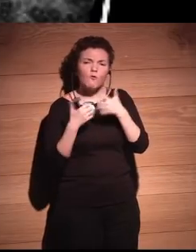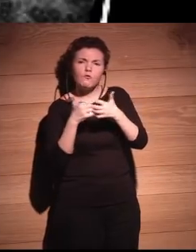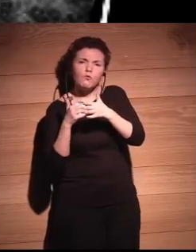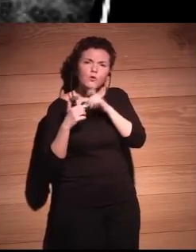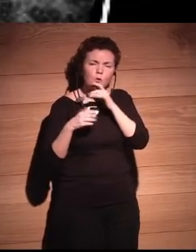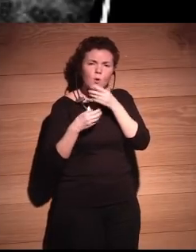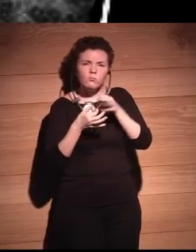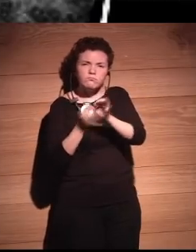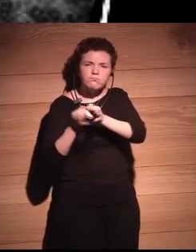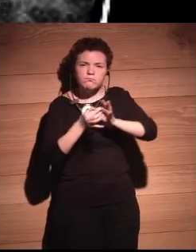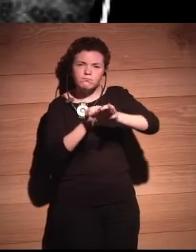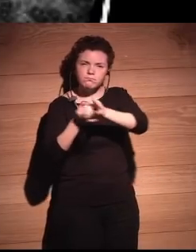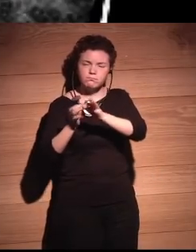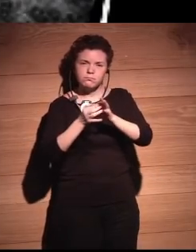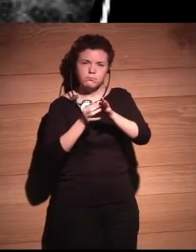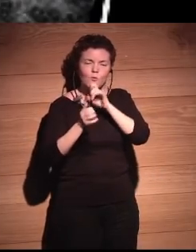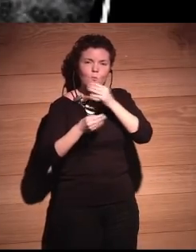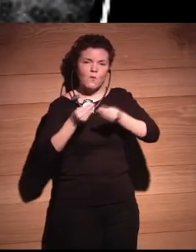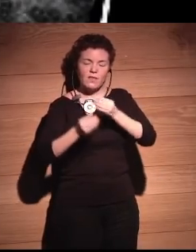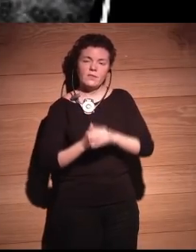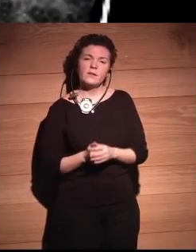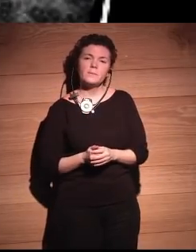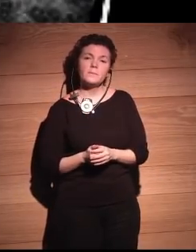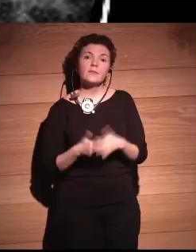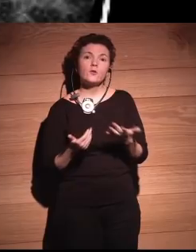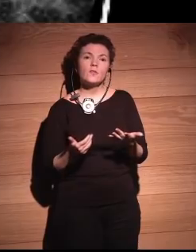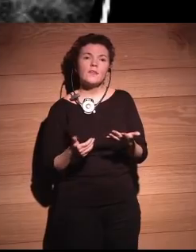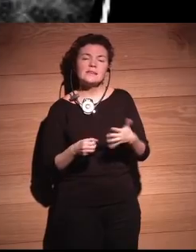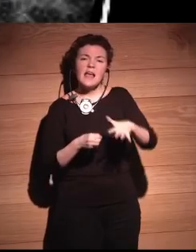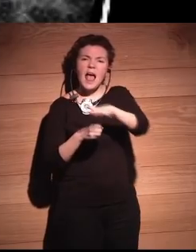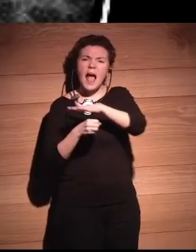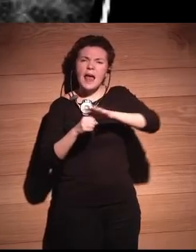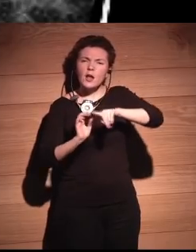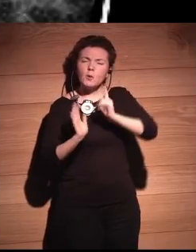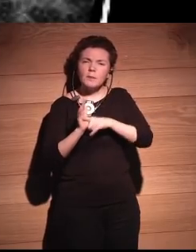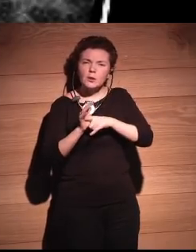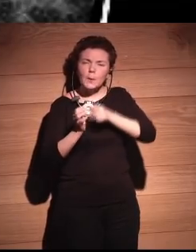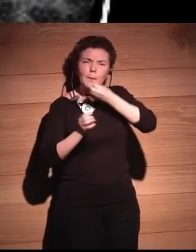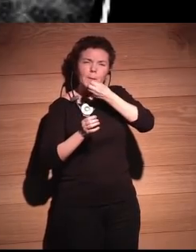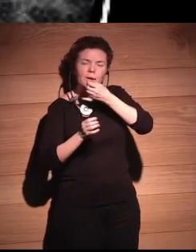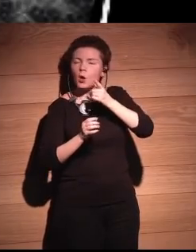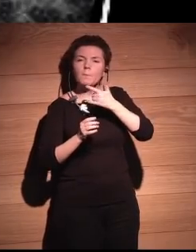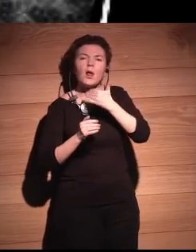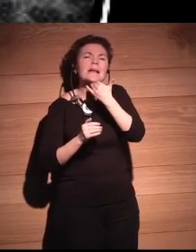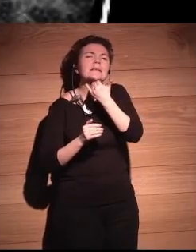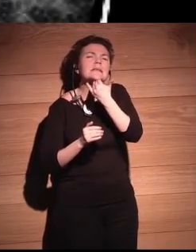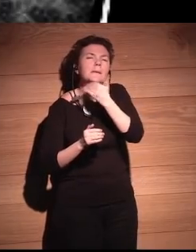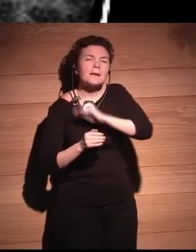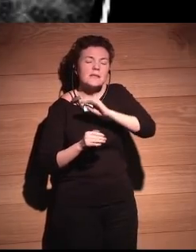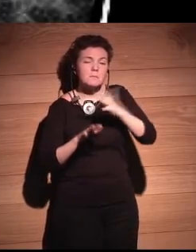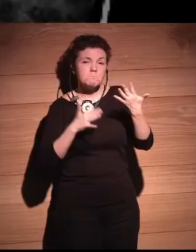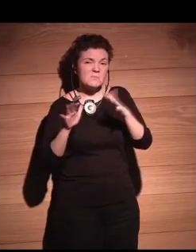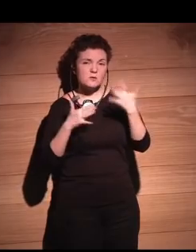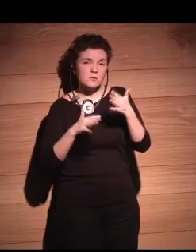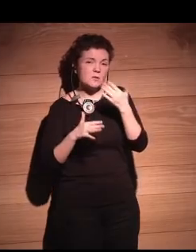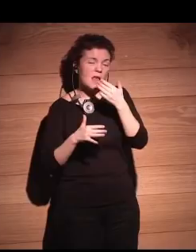cómo se comportaba. Entonces no llenó esta área del todo, pero quedó bastante cerca, y esto pasó hace más o